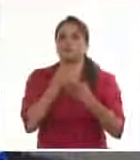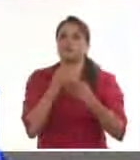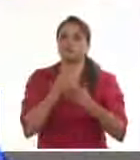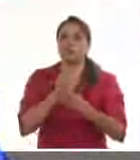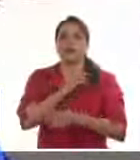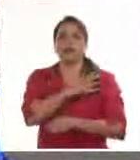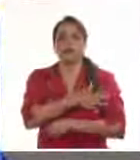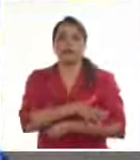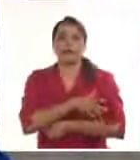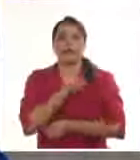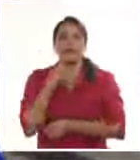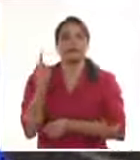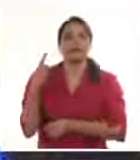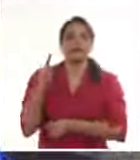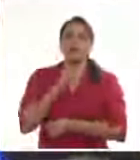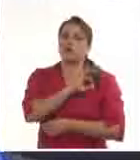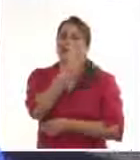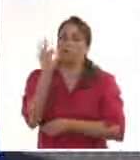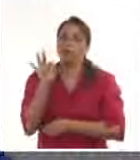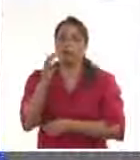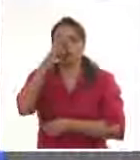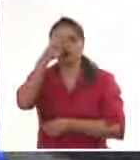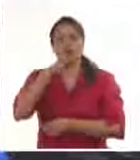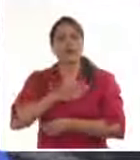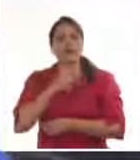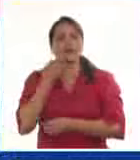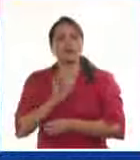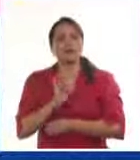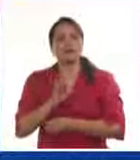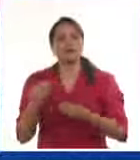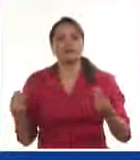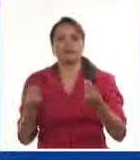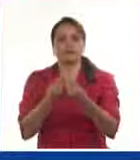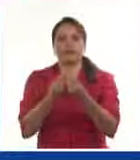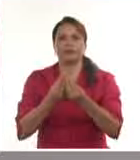estar solos, que están con el pueblo de nosotros, y batallaremos hasta el final.